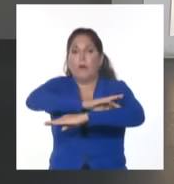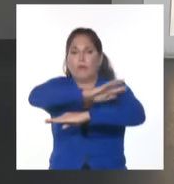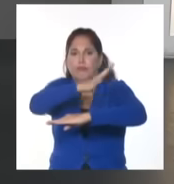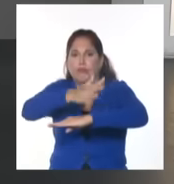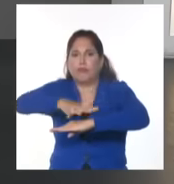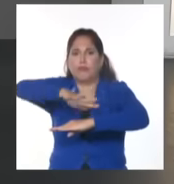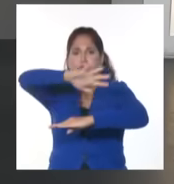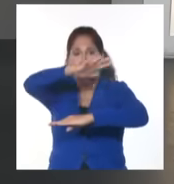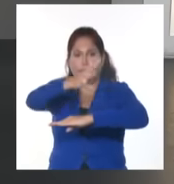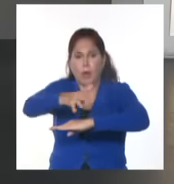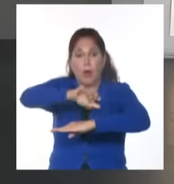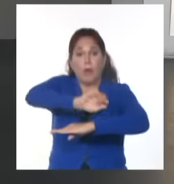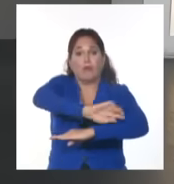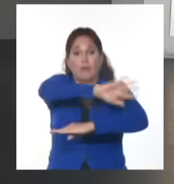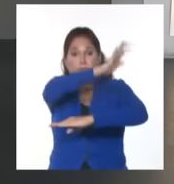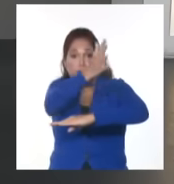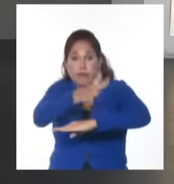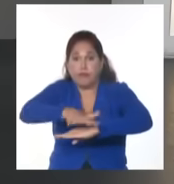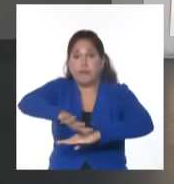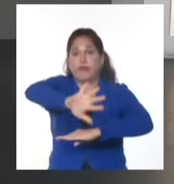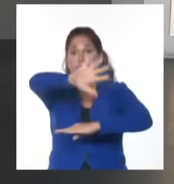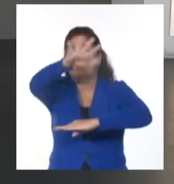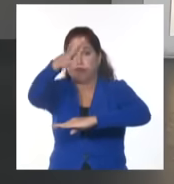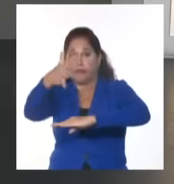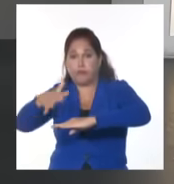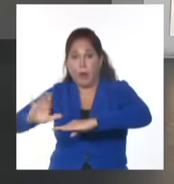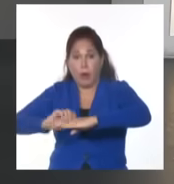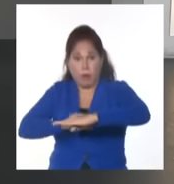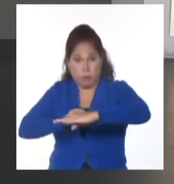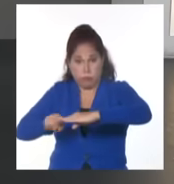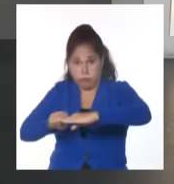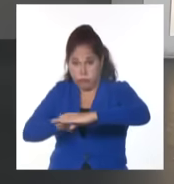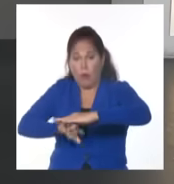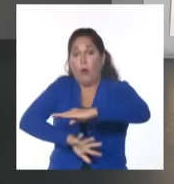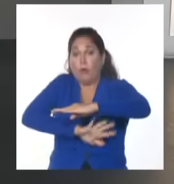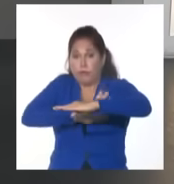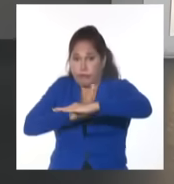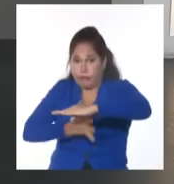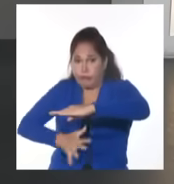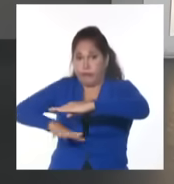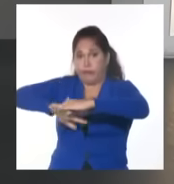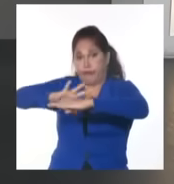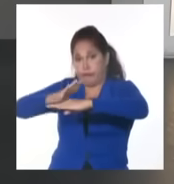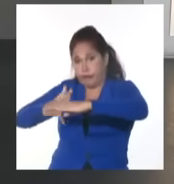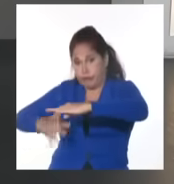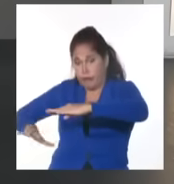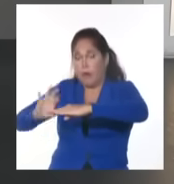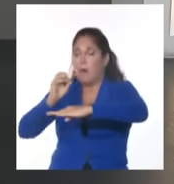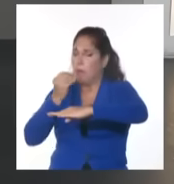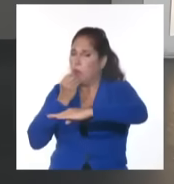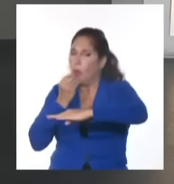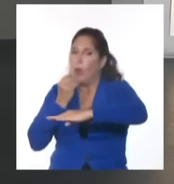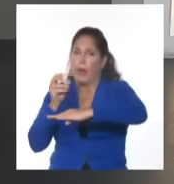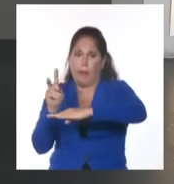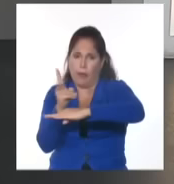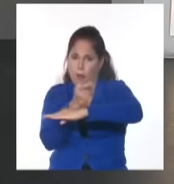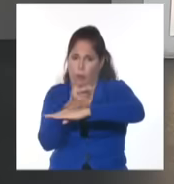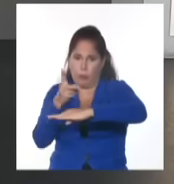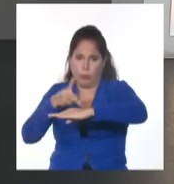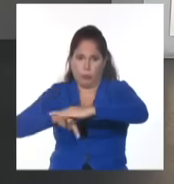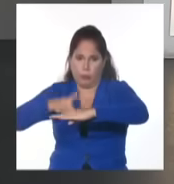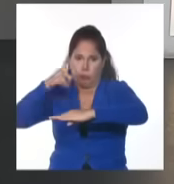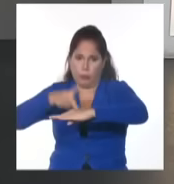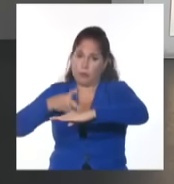fuertes las marejadas en la costa norte y sur del extremo más occidental de Pinar del Río y al sur de la isla de la Juventud. Y